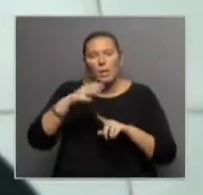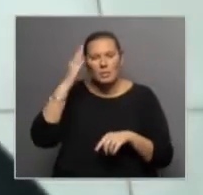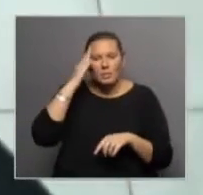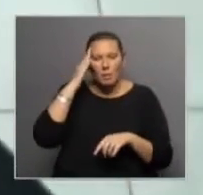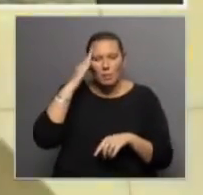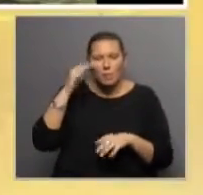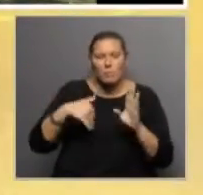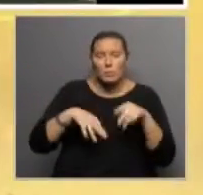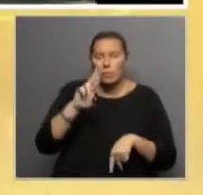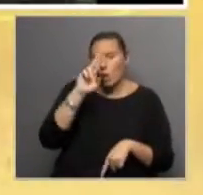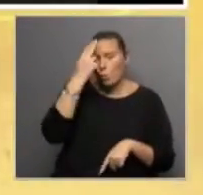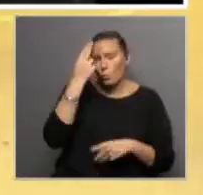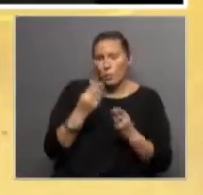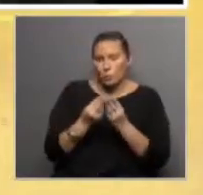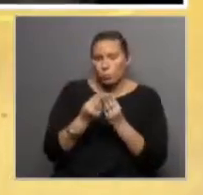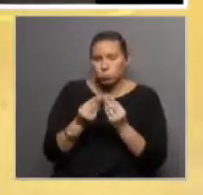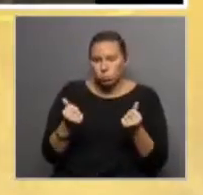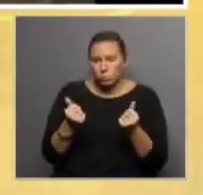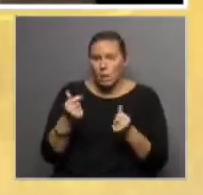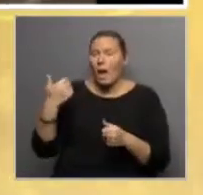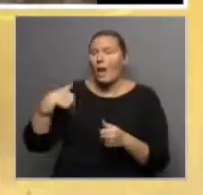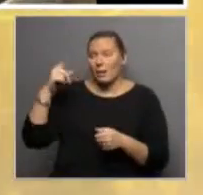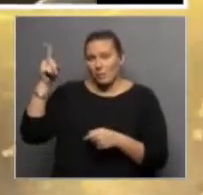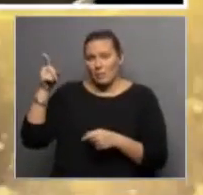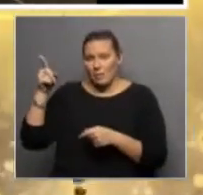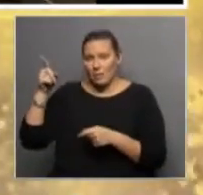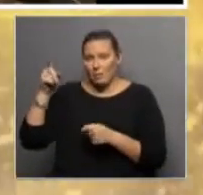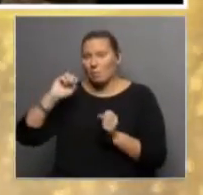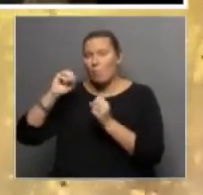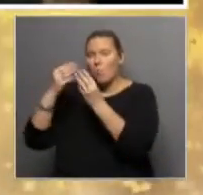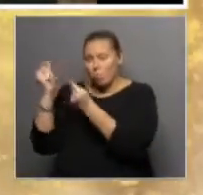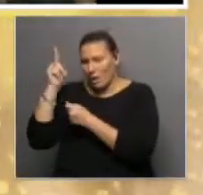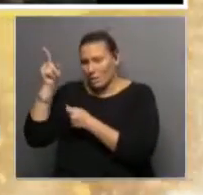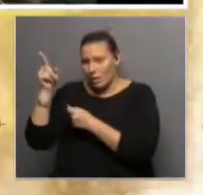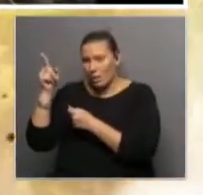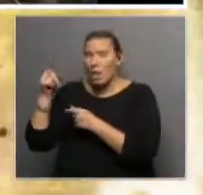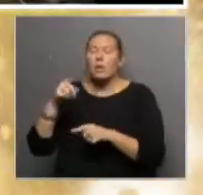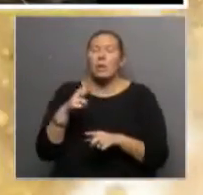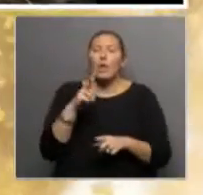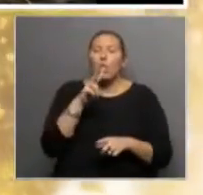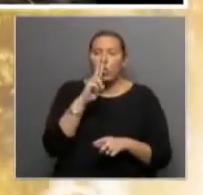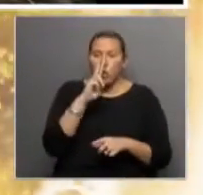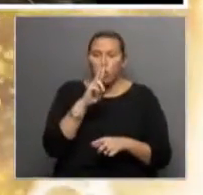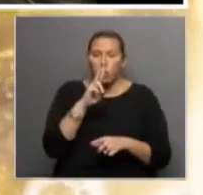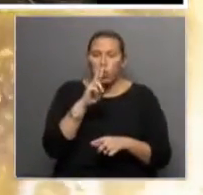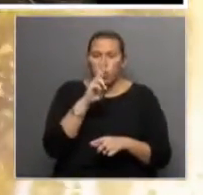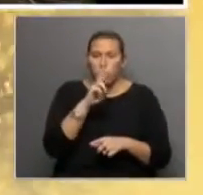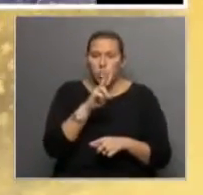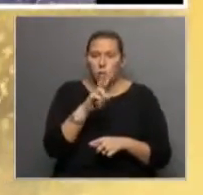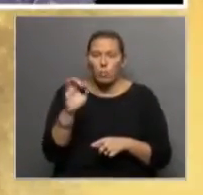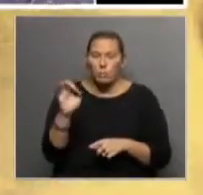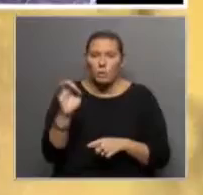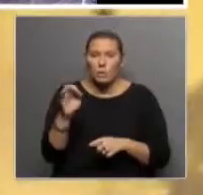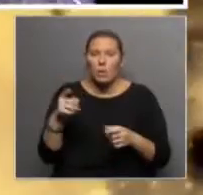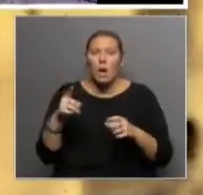de los uruguayos desaparecidos desaparecieron en la Argentina, hasta que en el 2000, cuando se fundó la Comisión para la